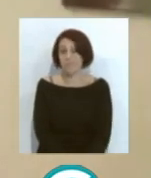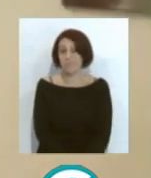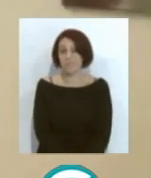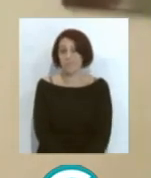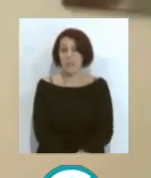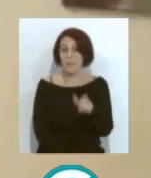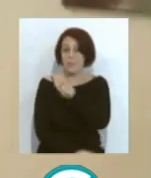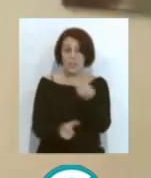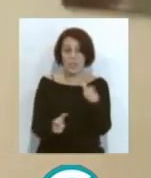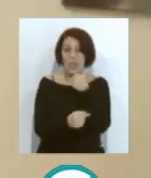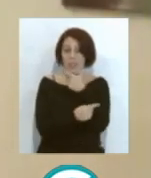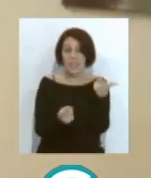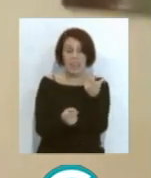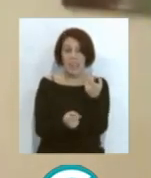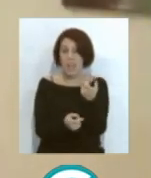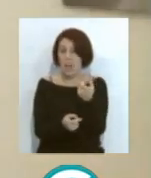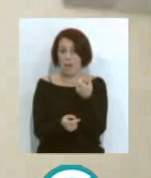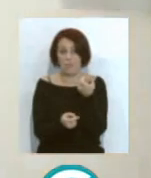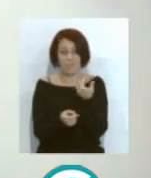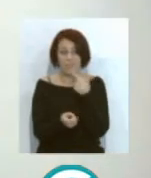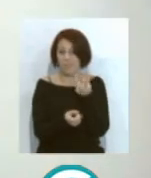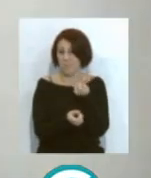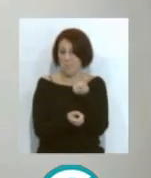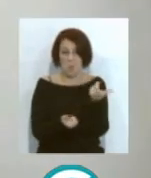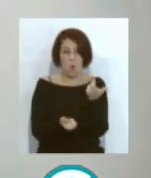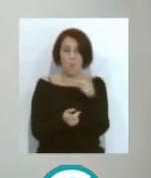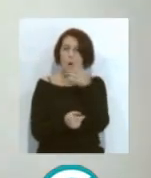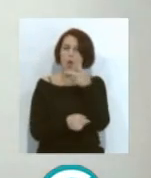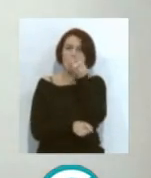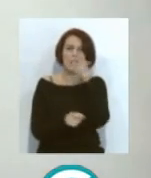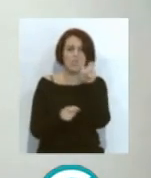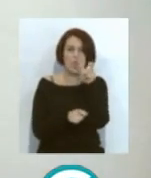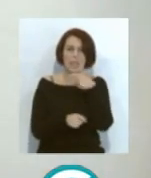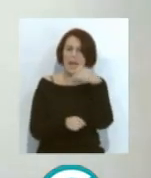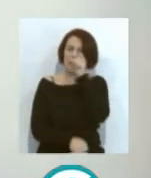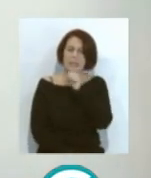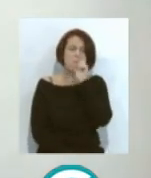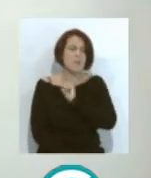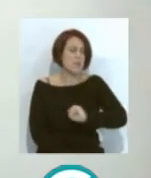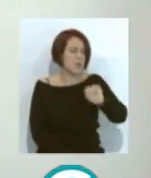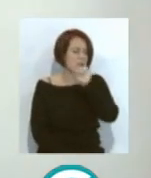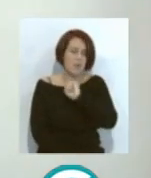A esta gente hay que decirle muy poco, Miriam. A los que hacen las voces por arriba son gente que cantan maravillosamente bien,